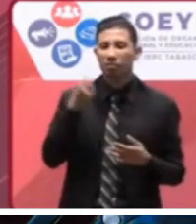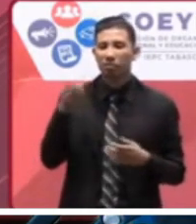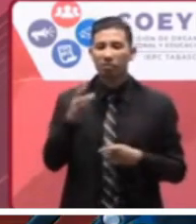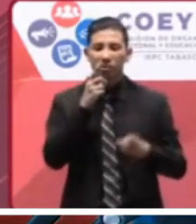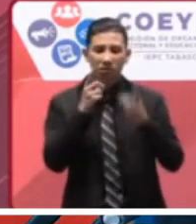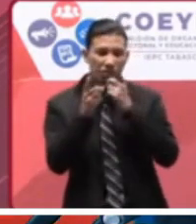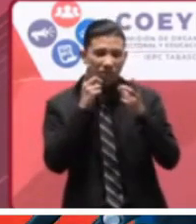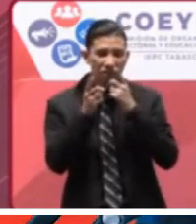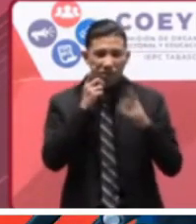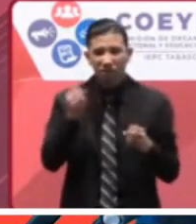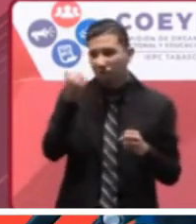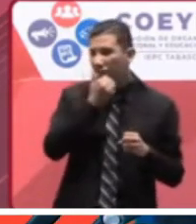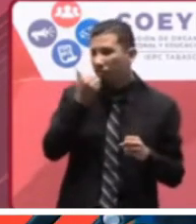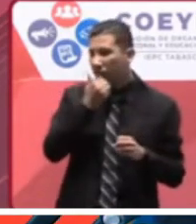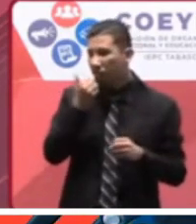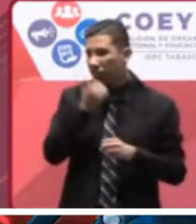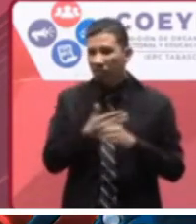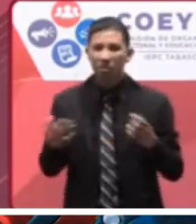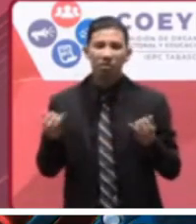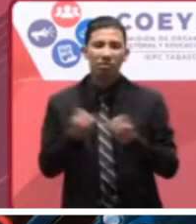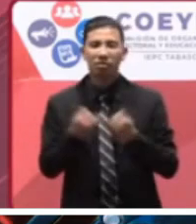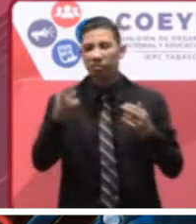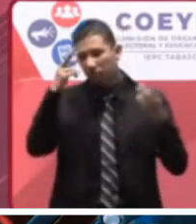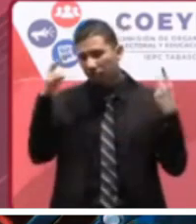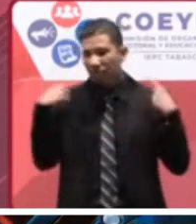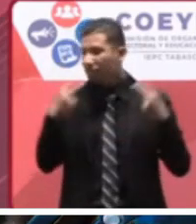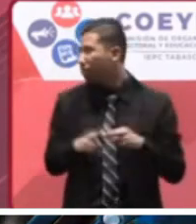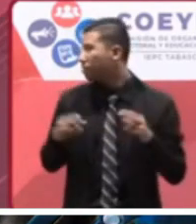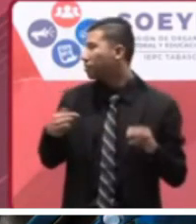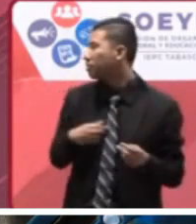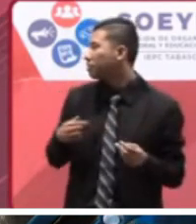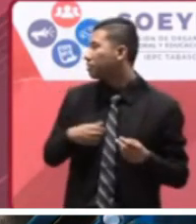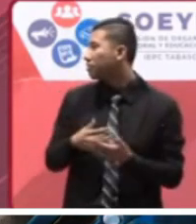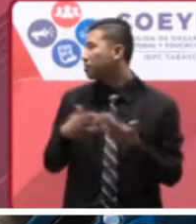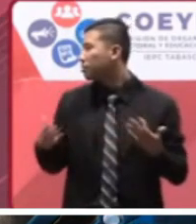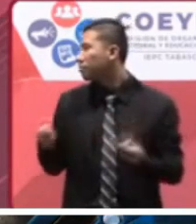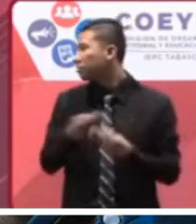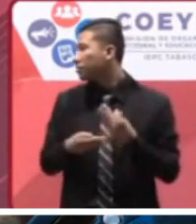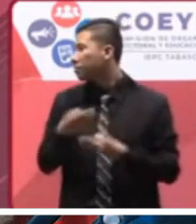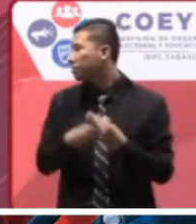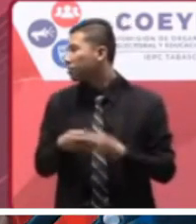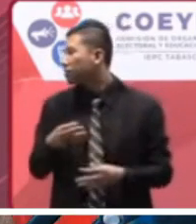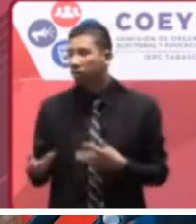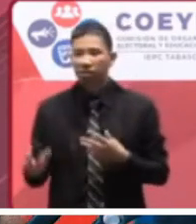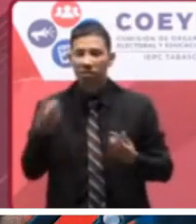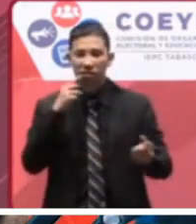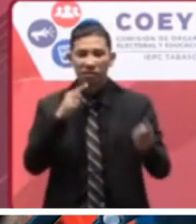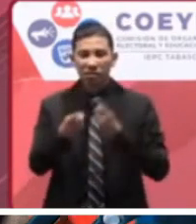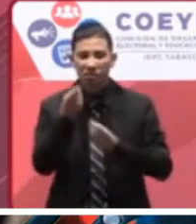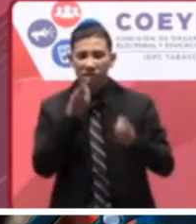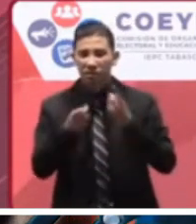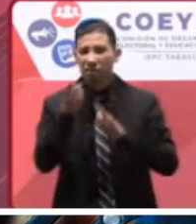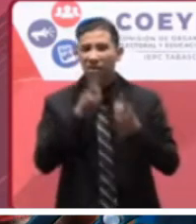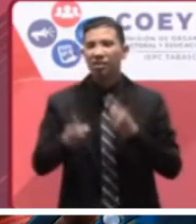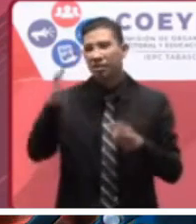Somos académicos, directora. Usted también es académica toda su vida. Yo soy académico toda mi vida. Es sabrosísima la discusión académica. Cuando